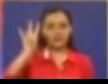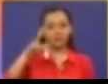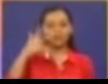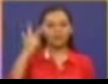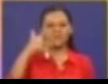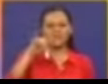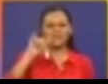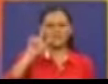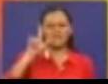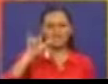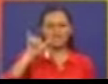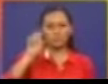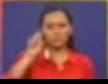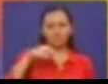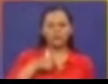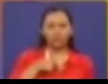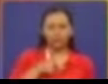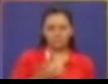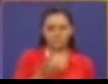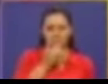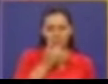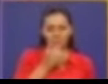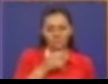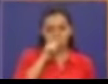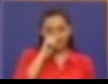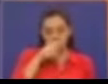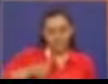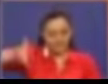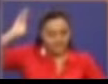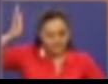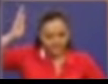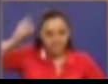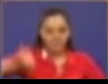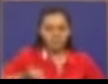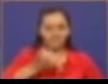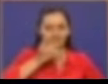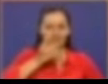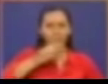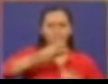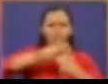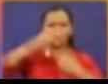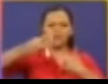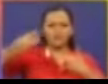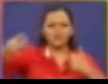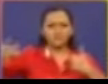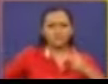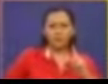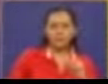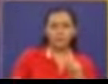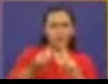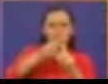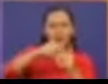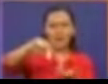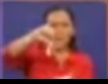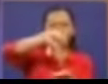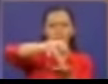Chilibulo. ¿Cuál fue la metida de extremidades? Que yo dije, y Montecristi, la primera capital de